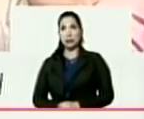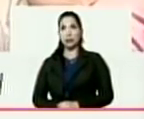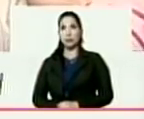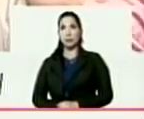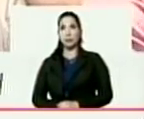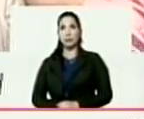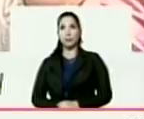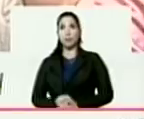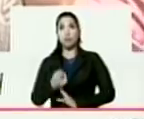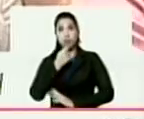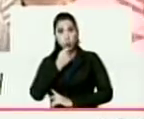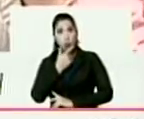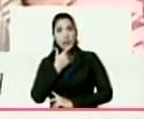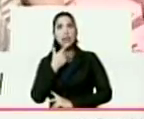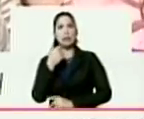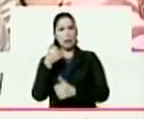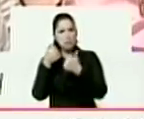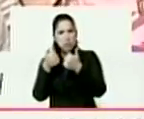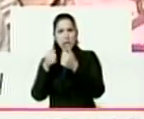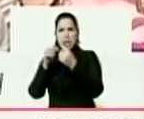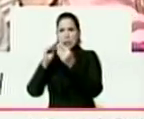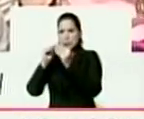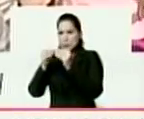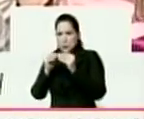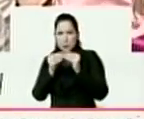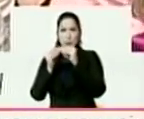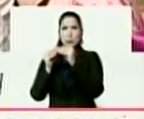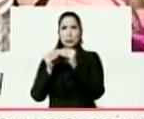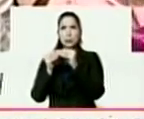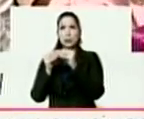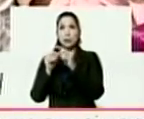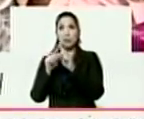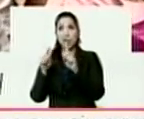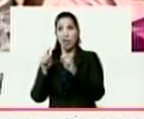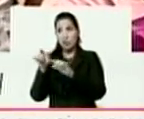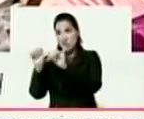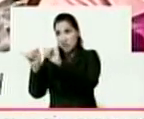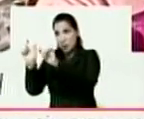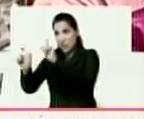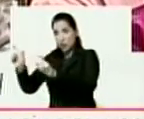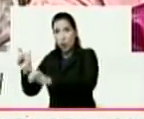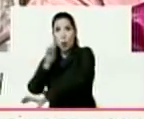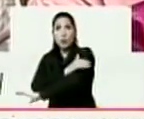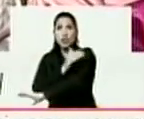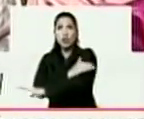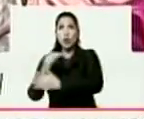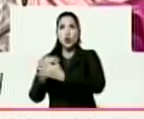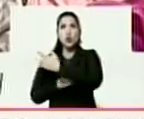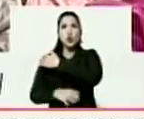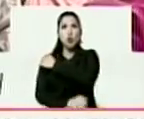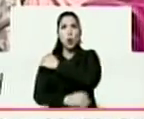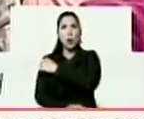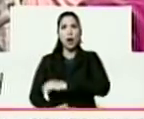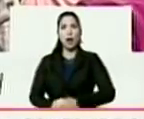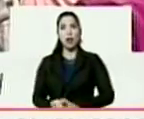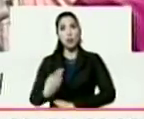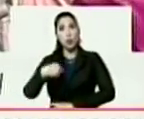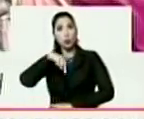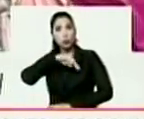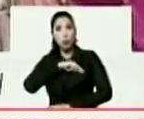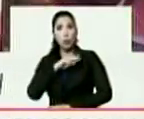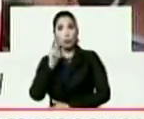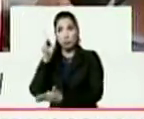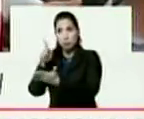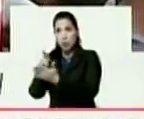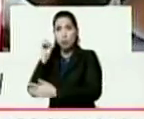bonitas pues bien talladas hasta ya se la robaron se las robaron nosotros estuvimos